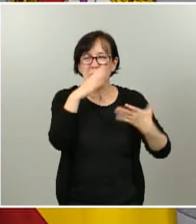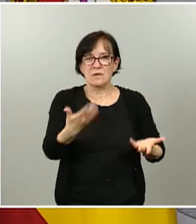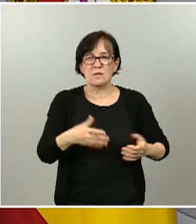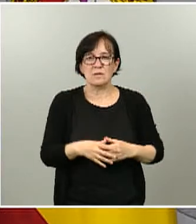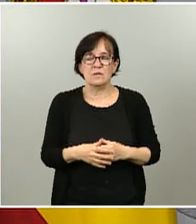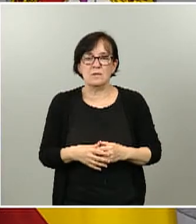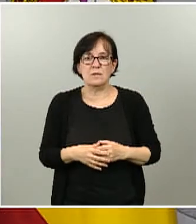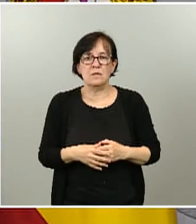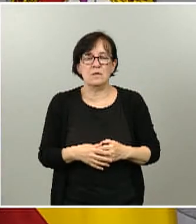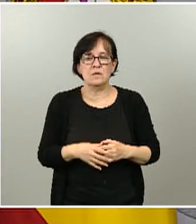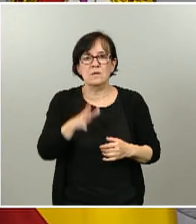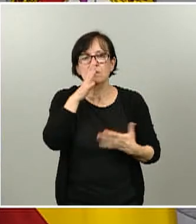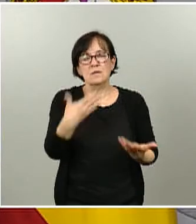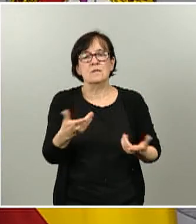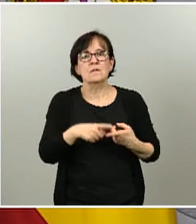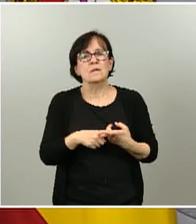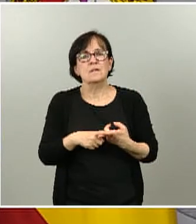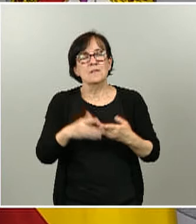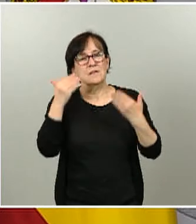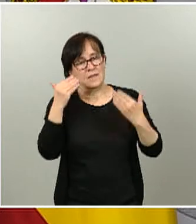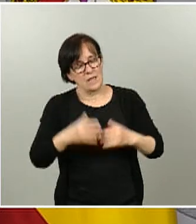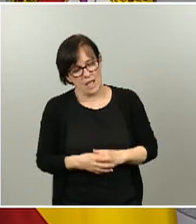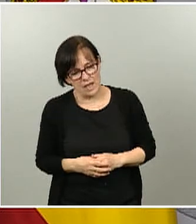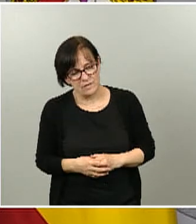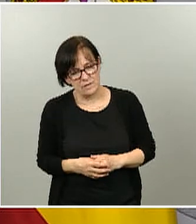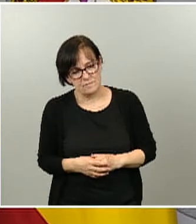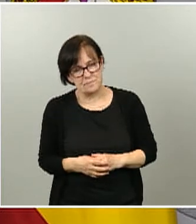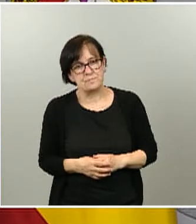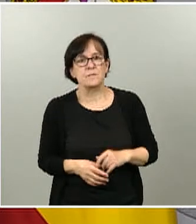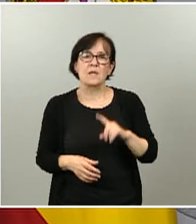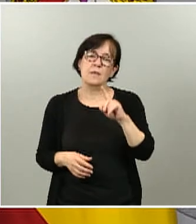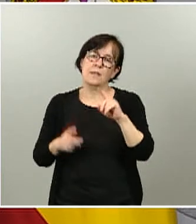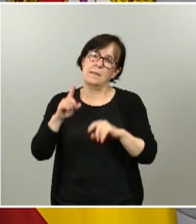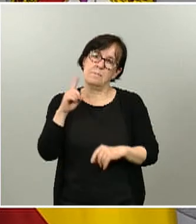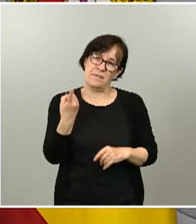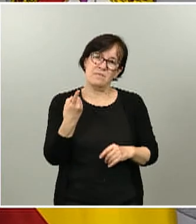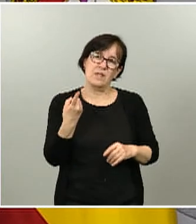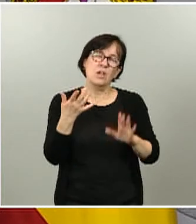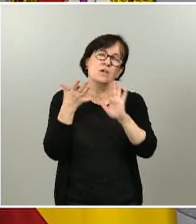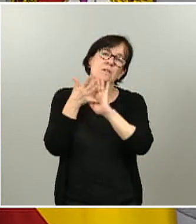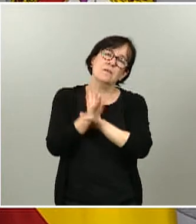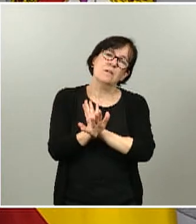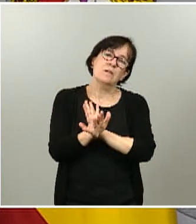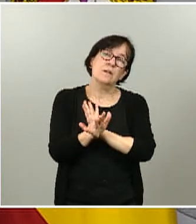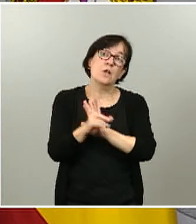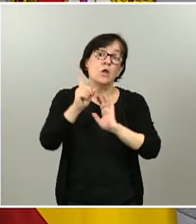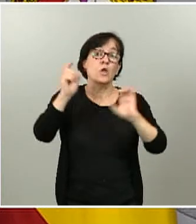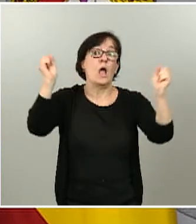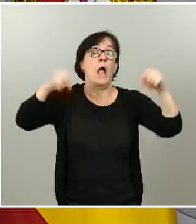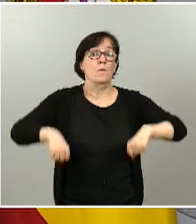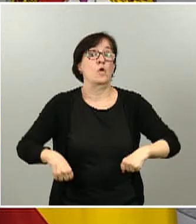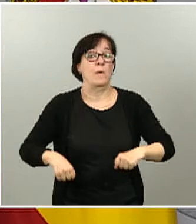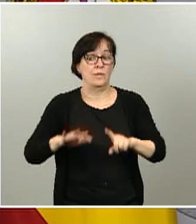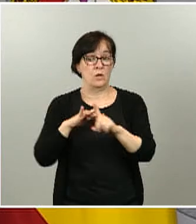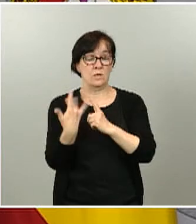Sí, gracias Javier, y decirte que en primer lugar lo que significaría la no aprobación del estado de alarma es un